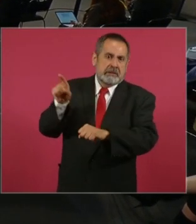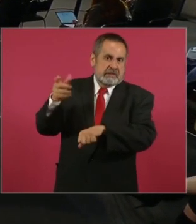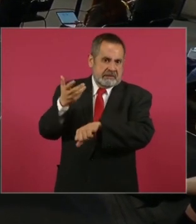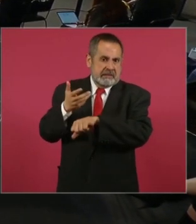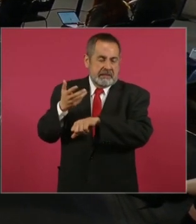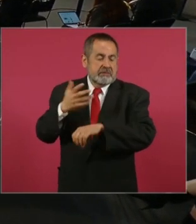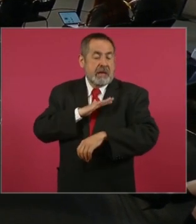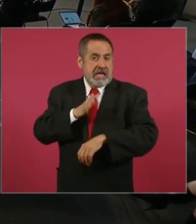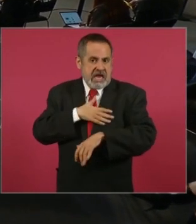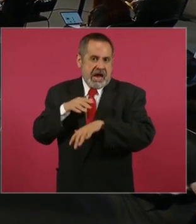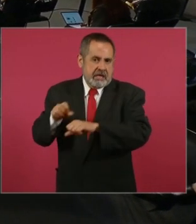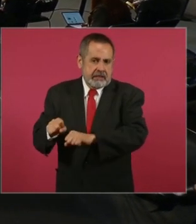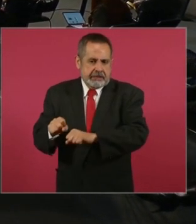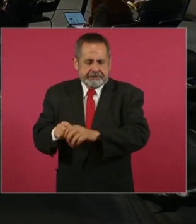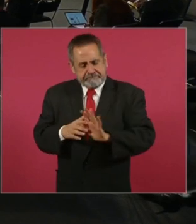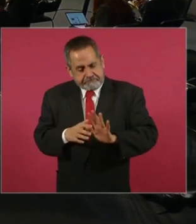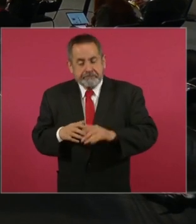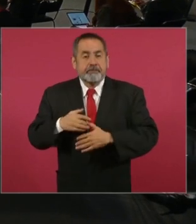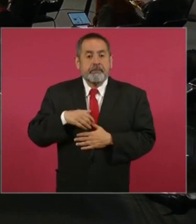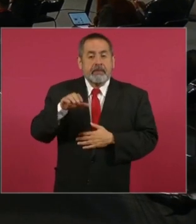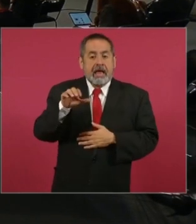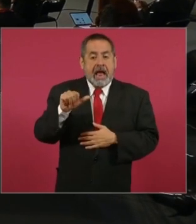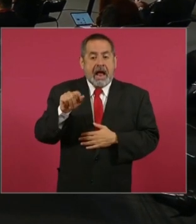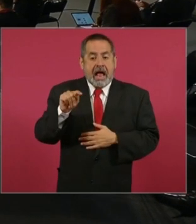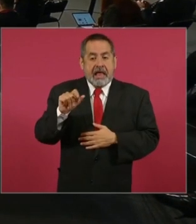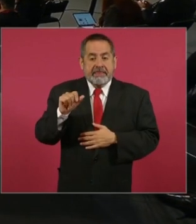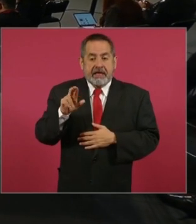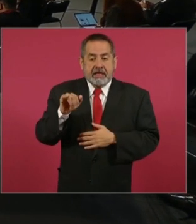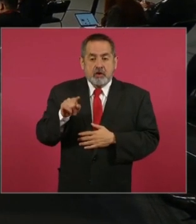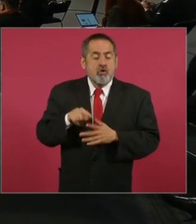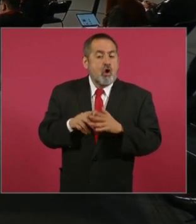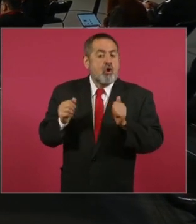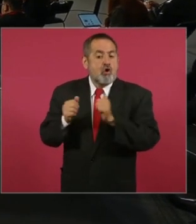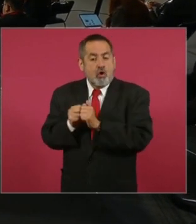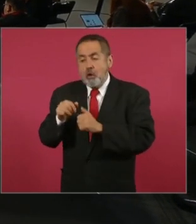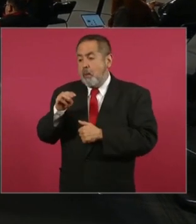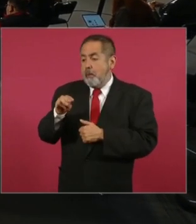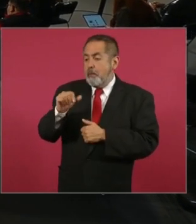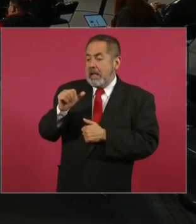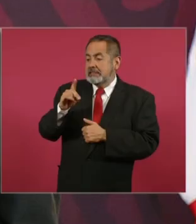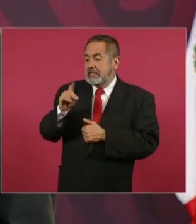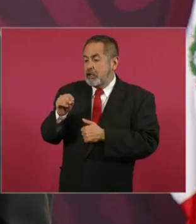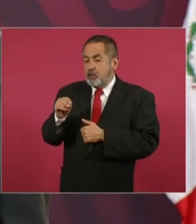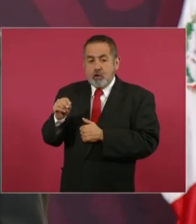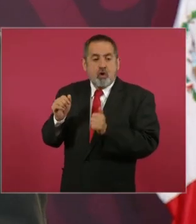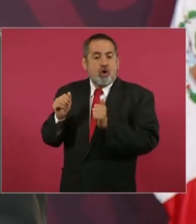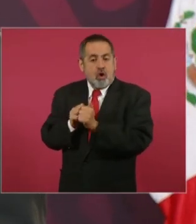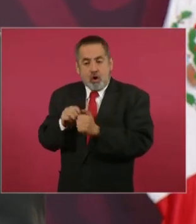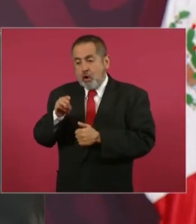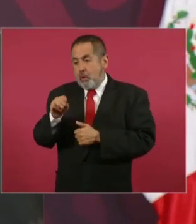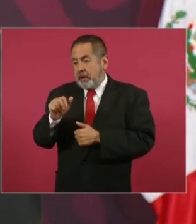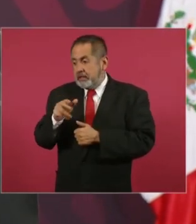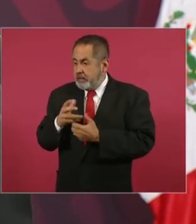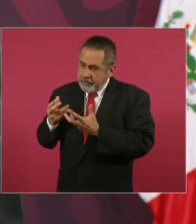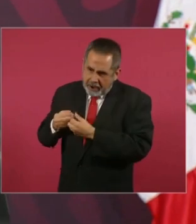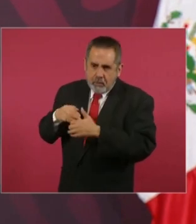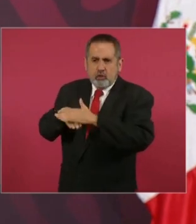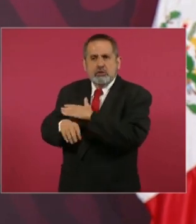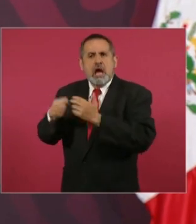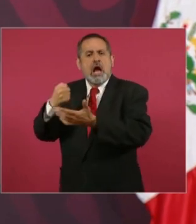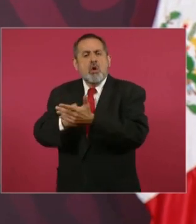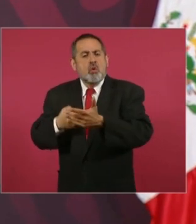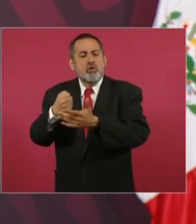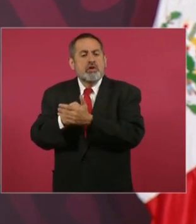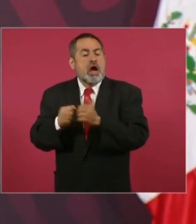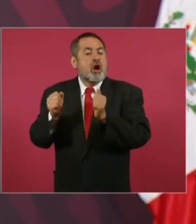Y tenía dos opciones: ir con Maceo y con Martí a luchar por la independencia de Cuba